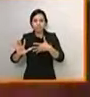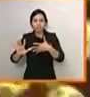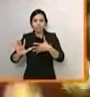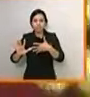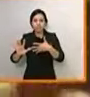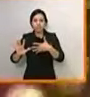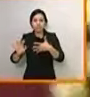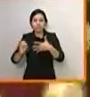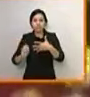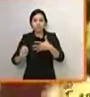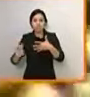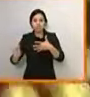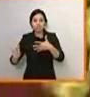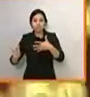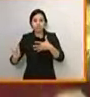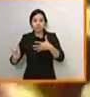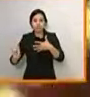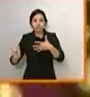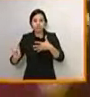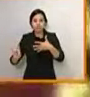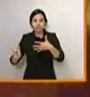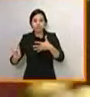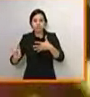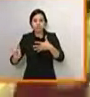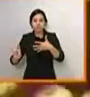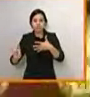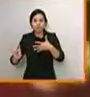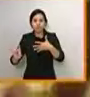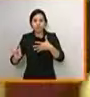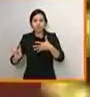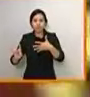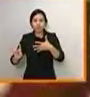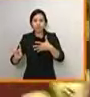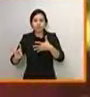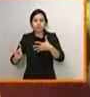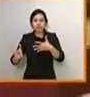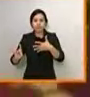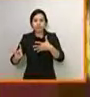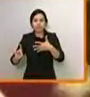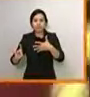Este es el 08, quinto y penúltimo número.